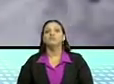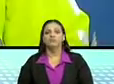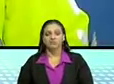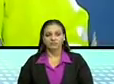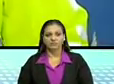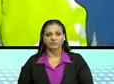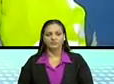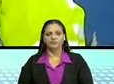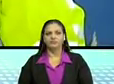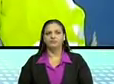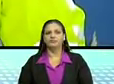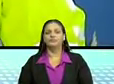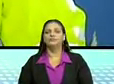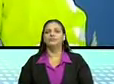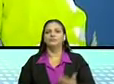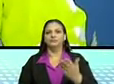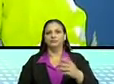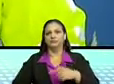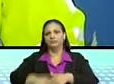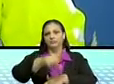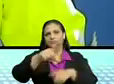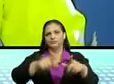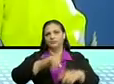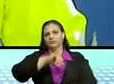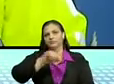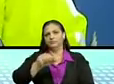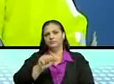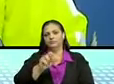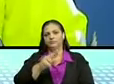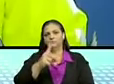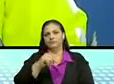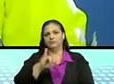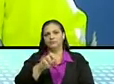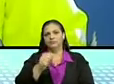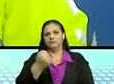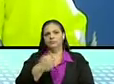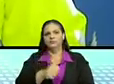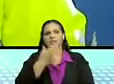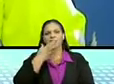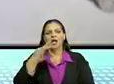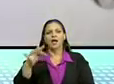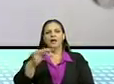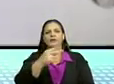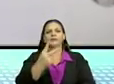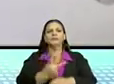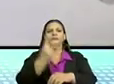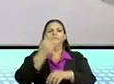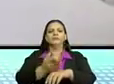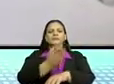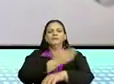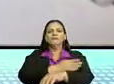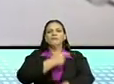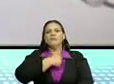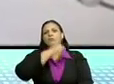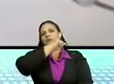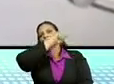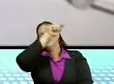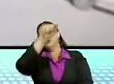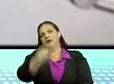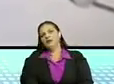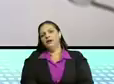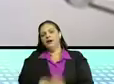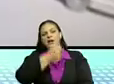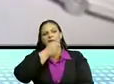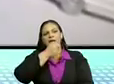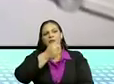ciudadela, Jardines del Salado, hace 2 días tuve la suerte, tuve la dicha de conversar con los moradores? ¿Cómo no? Fuimos a hacer el tema de esta